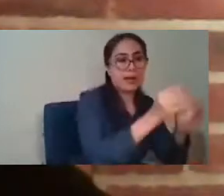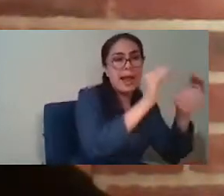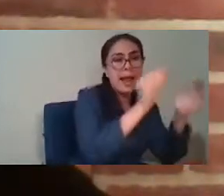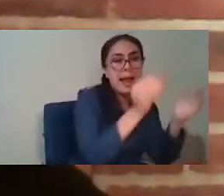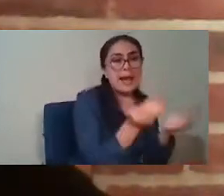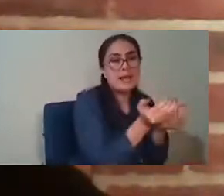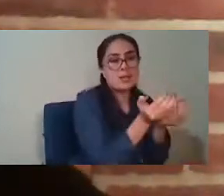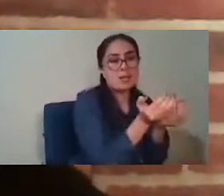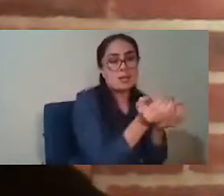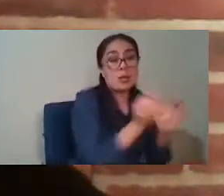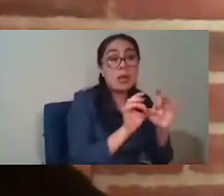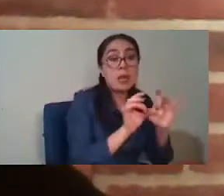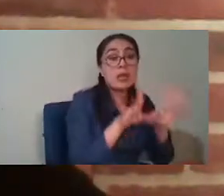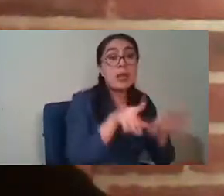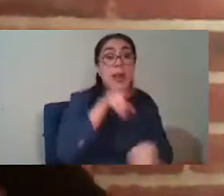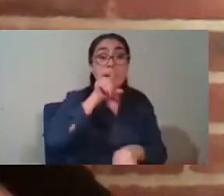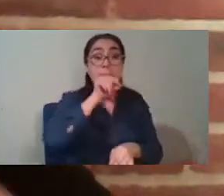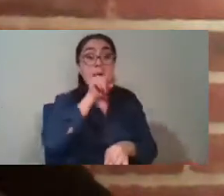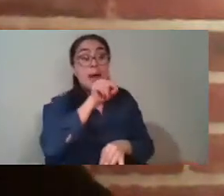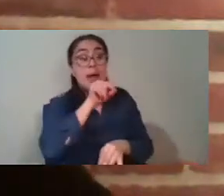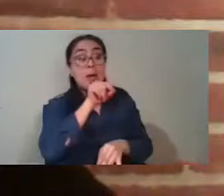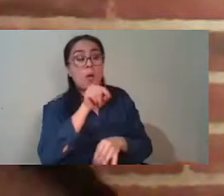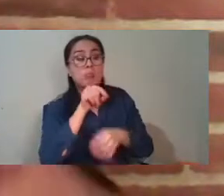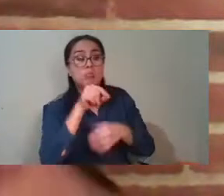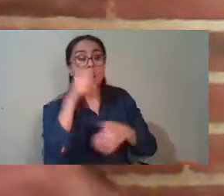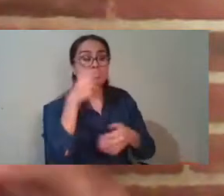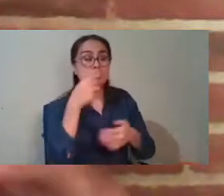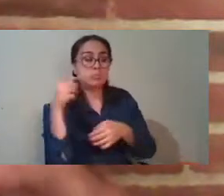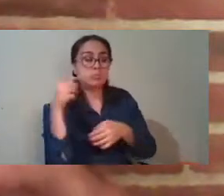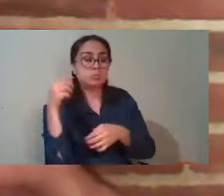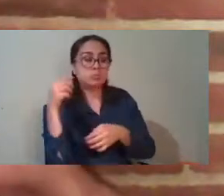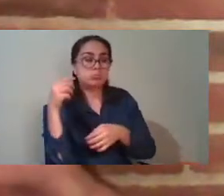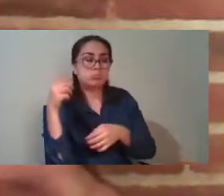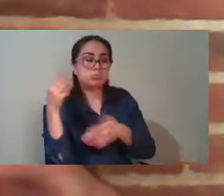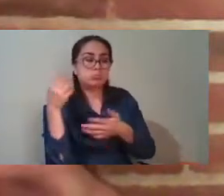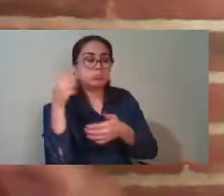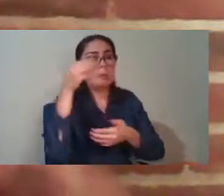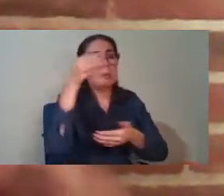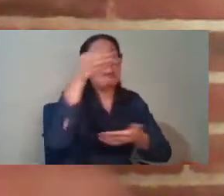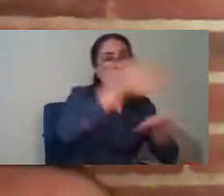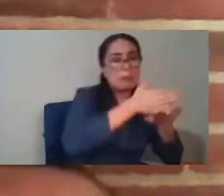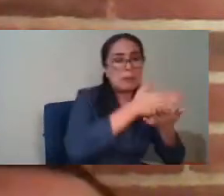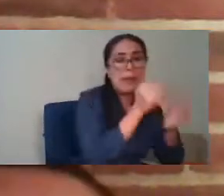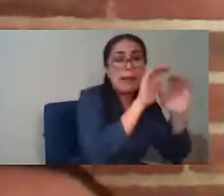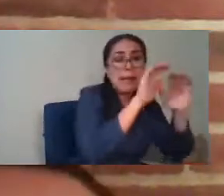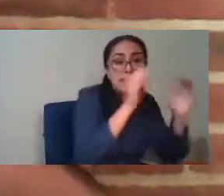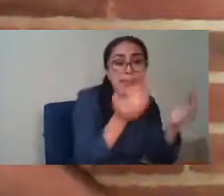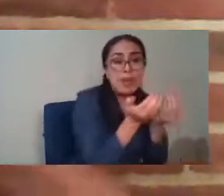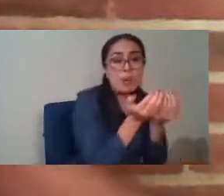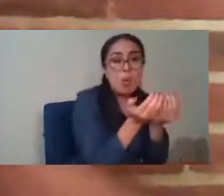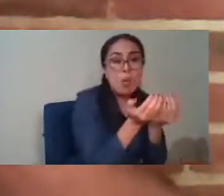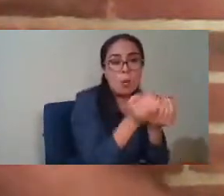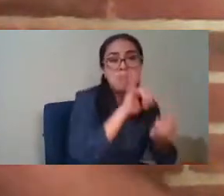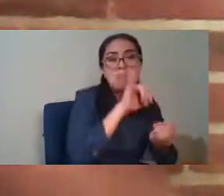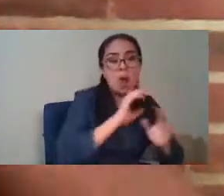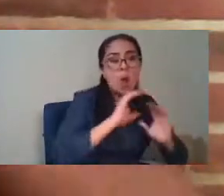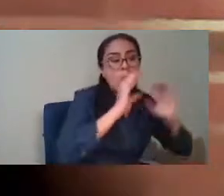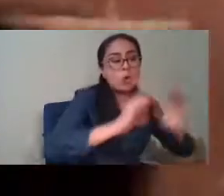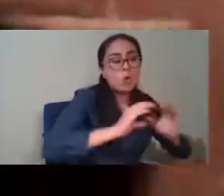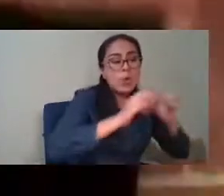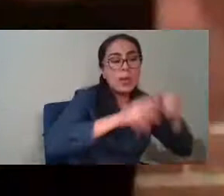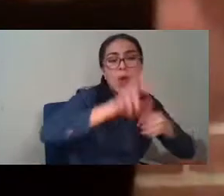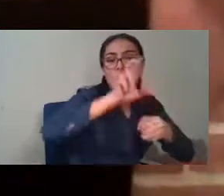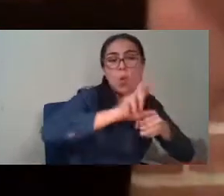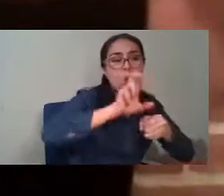vuelven los pájaros al nido, lo que hacen es empollan un huevo ajeno. Ustedes sabrán,